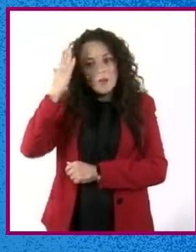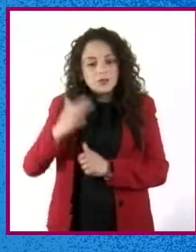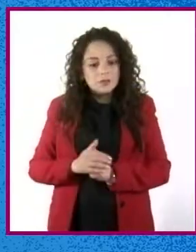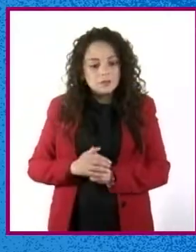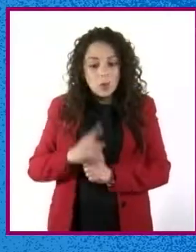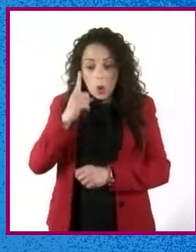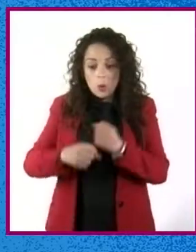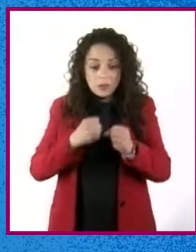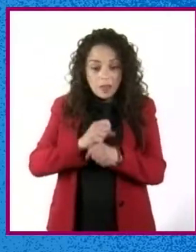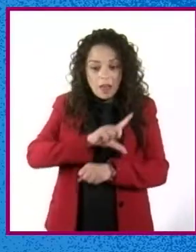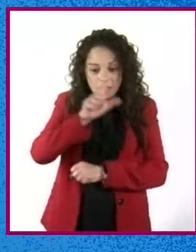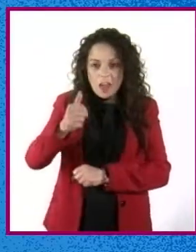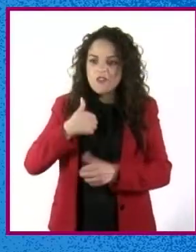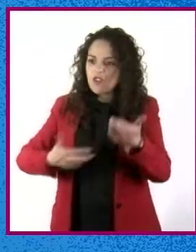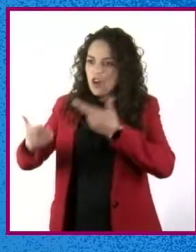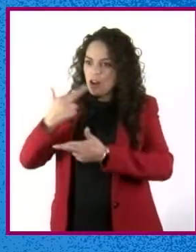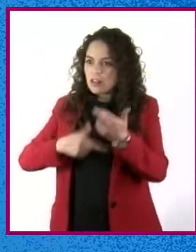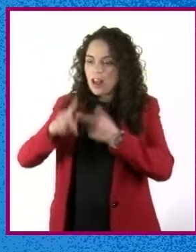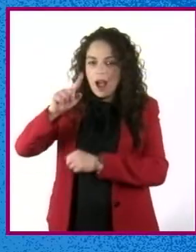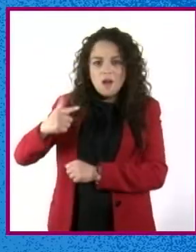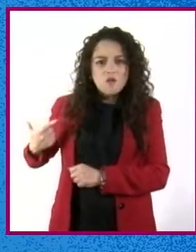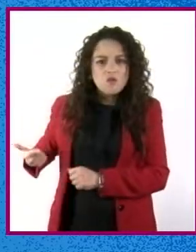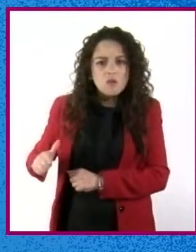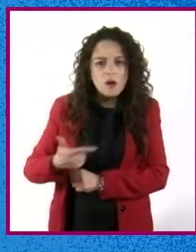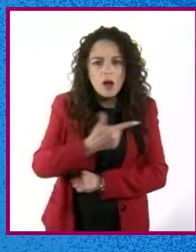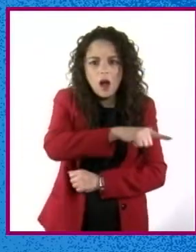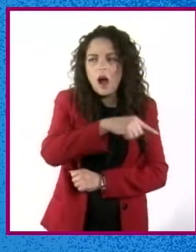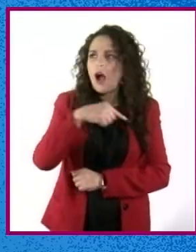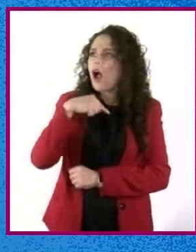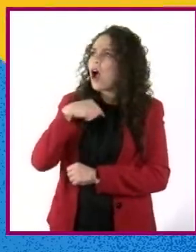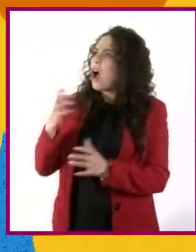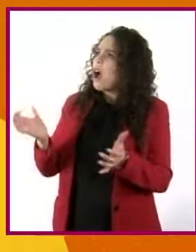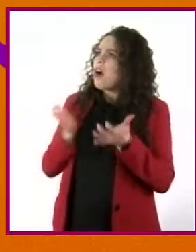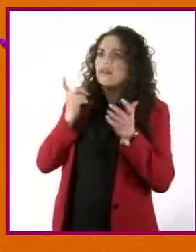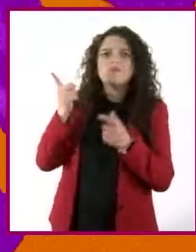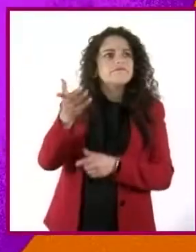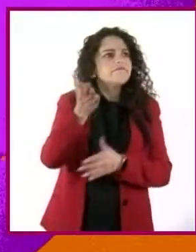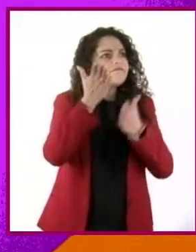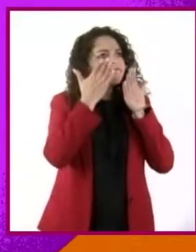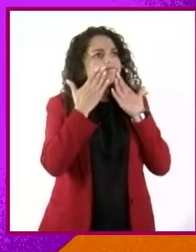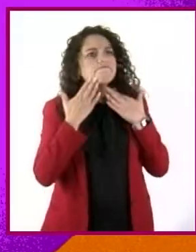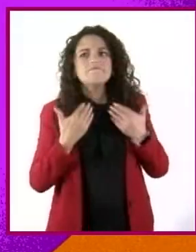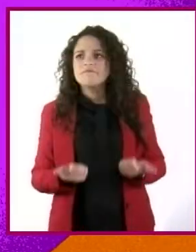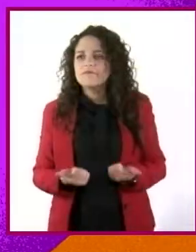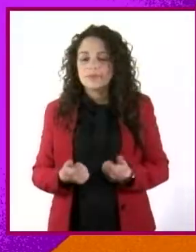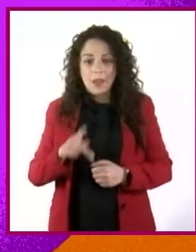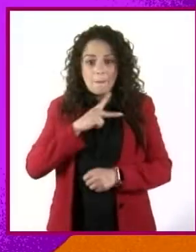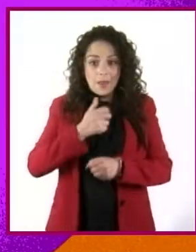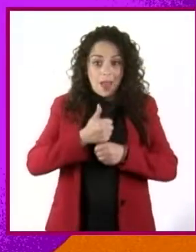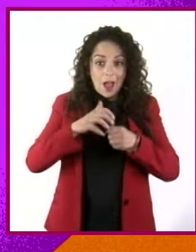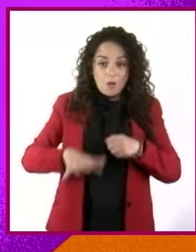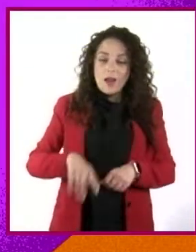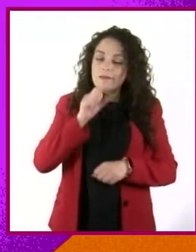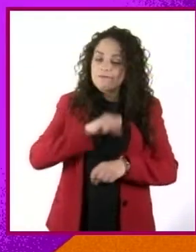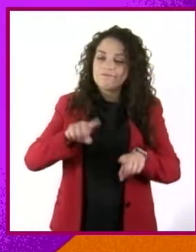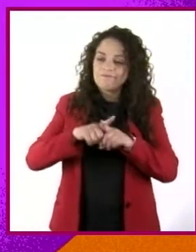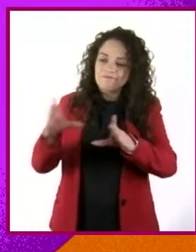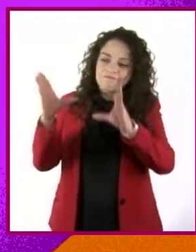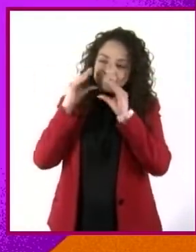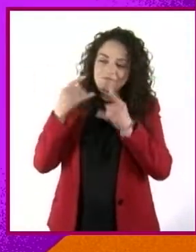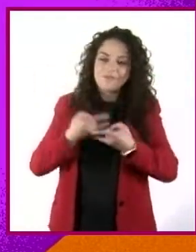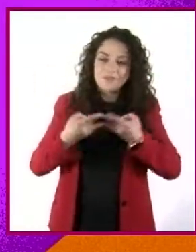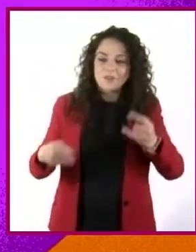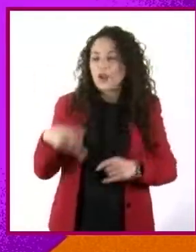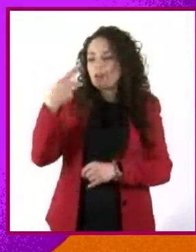me quedé asombrado de no encontrarlas. Mi abuela también me daba clases de historia a su manera. Claro que